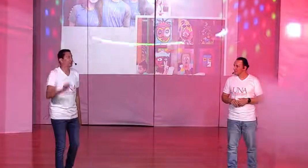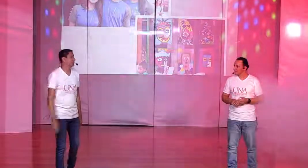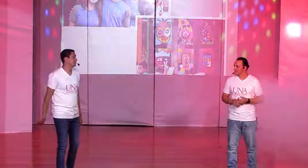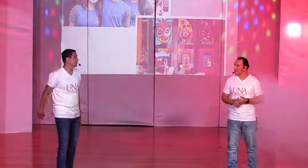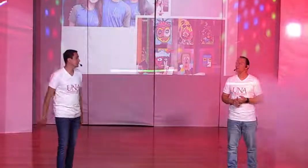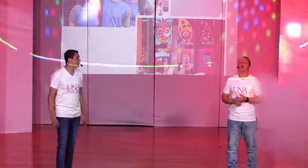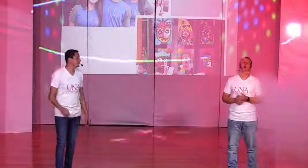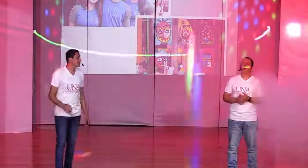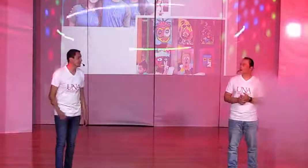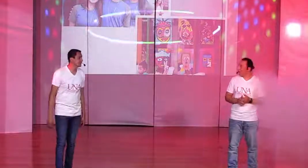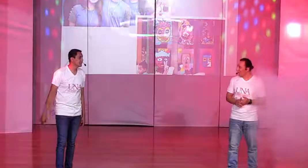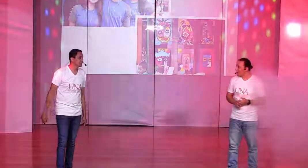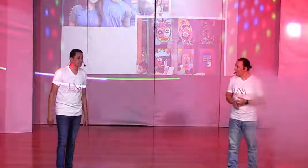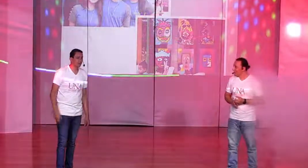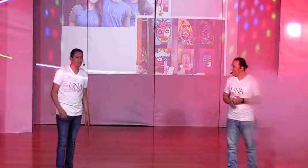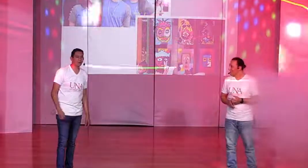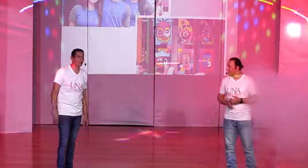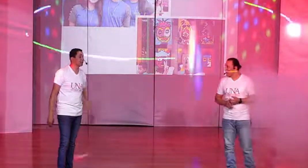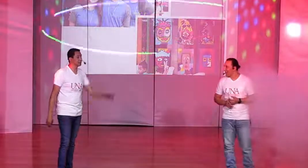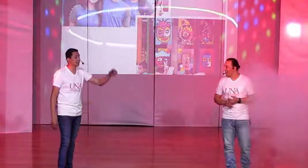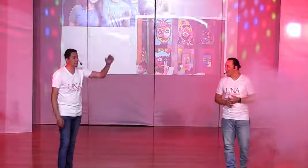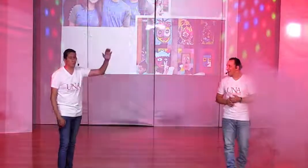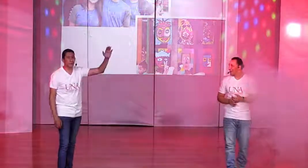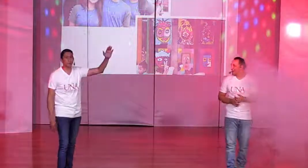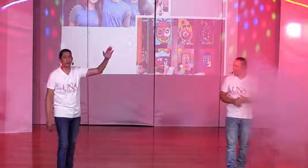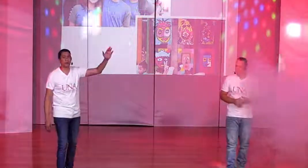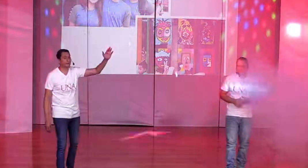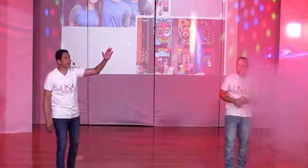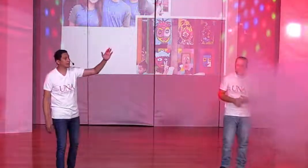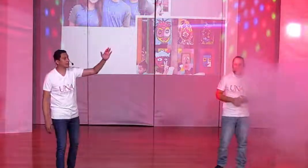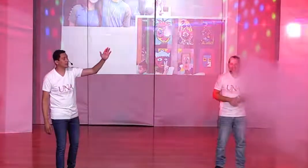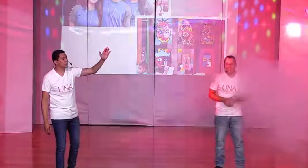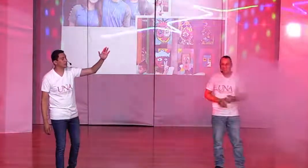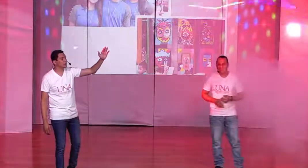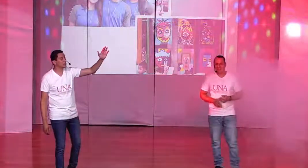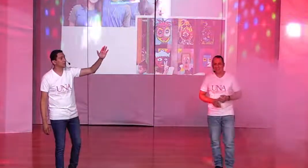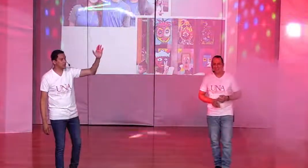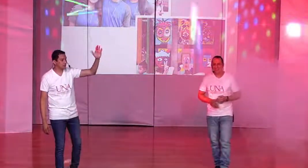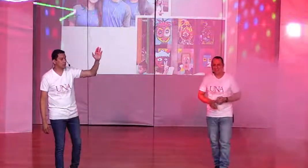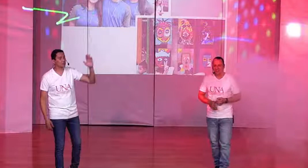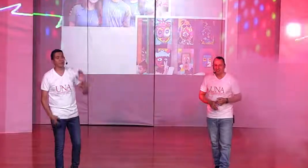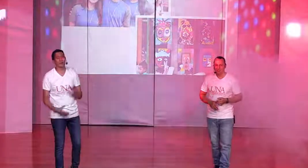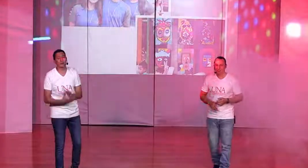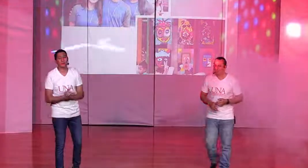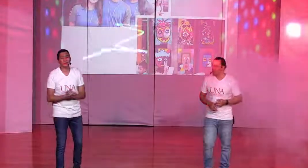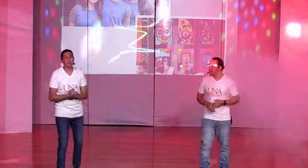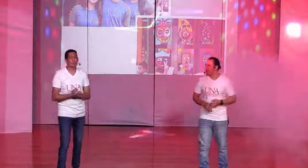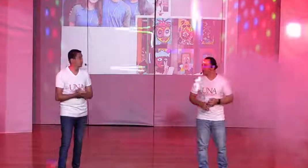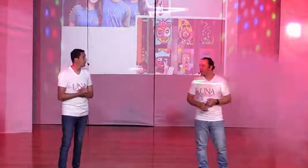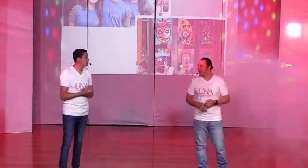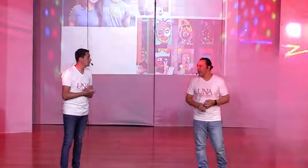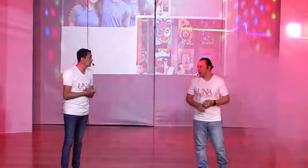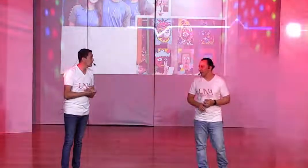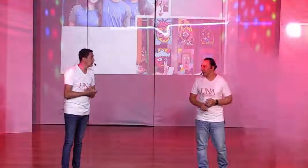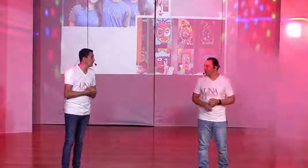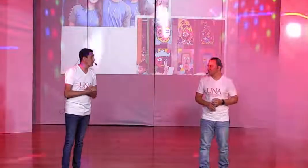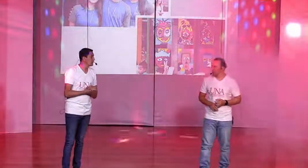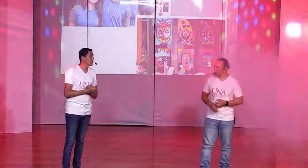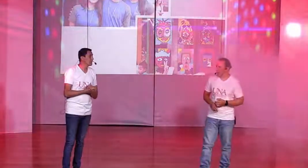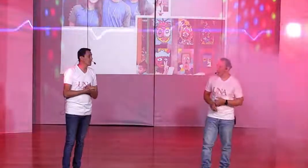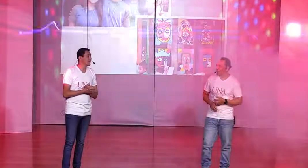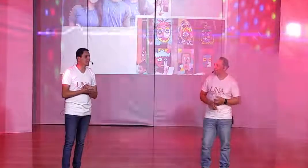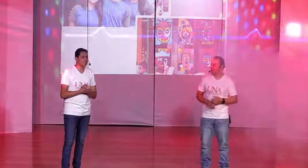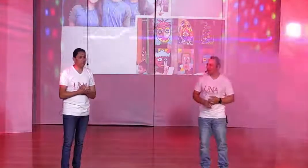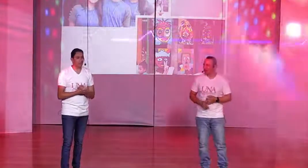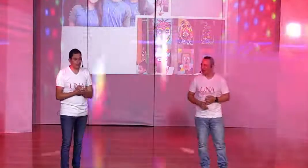Instagram. ¡No! Sí, ya. Bueno, compañero Giovanni, ¿verdad que sí es cierto? Ya lo tenemos en Instagram. Yo es que creí que no quería tenerlo en